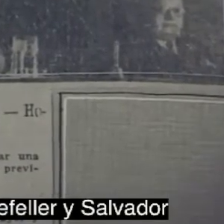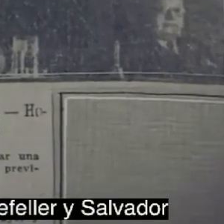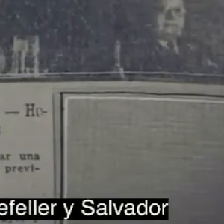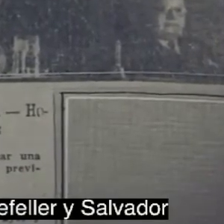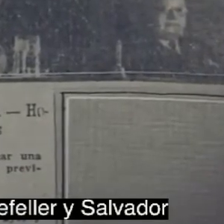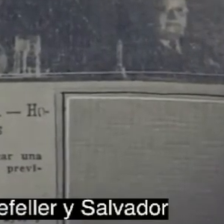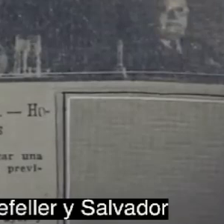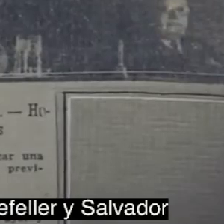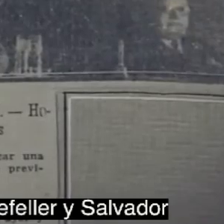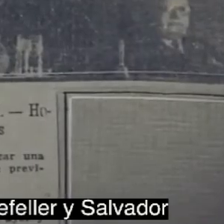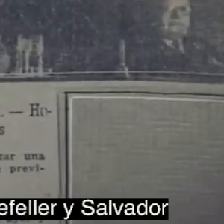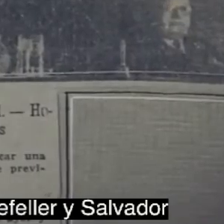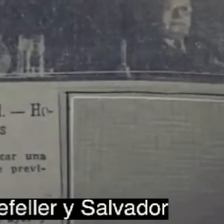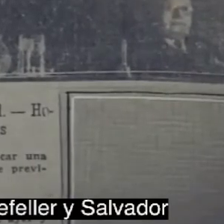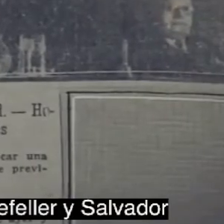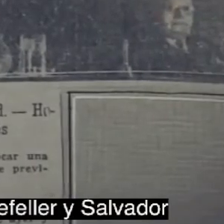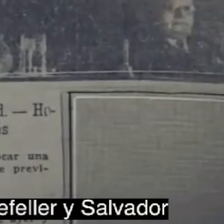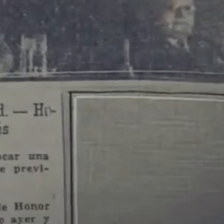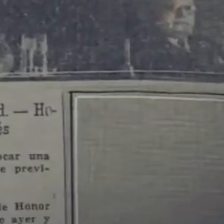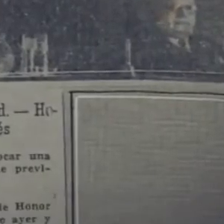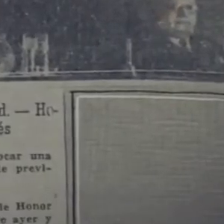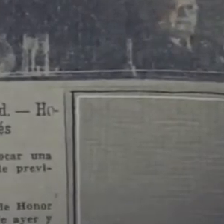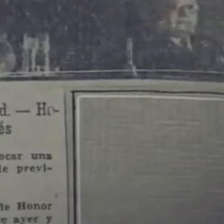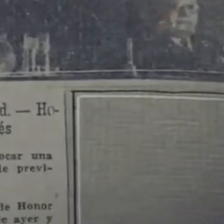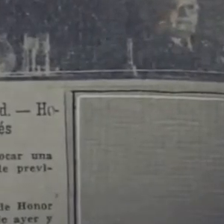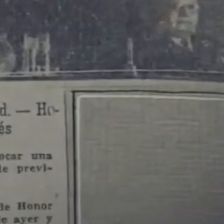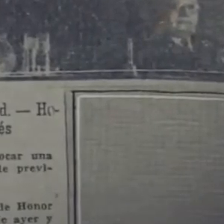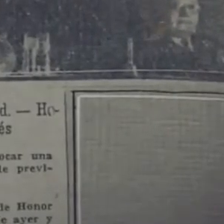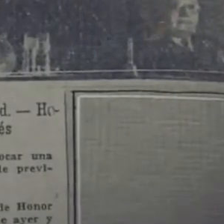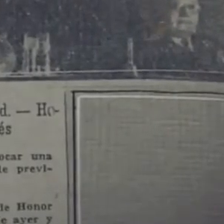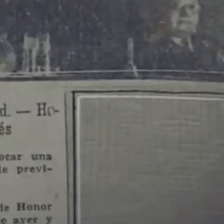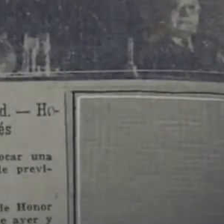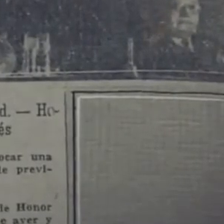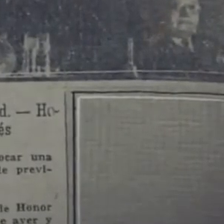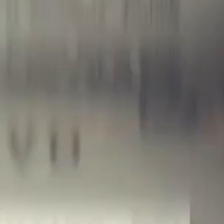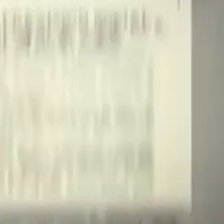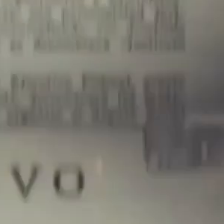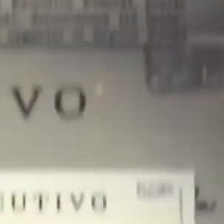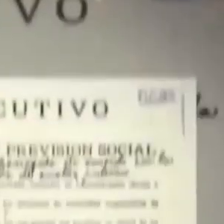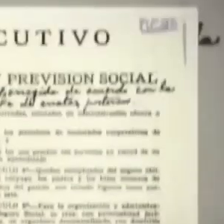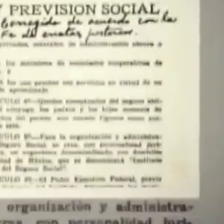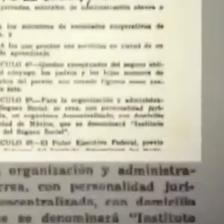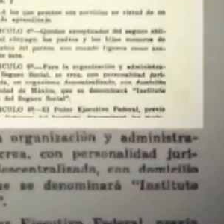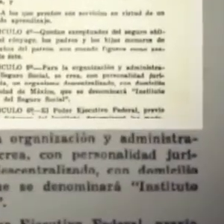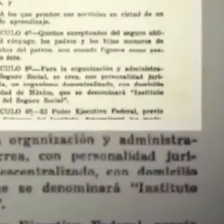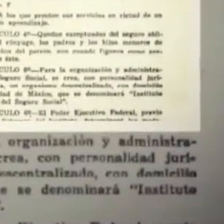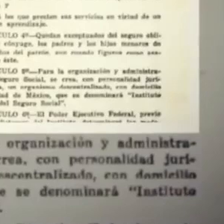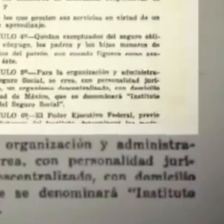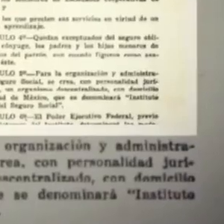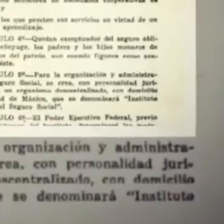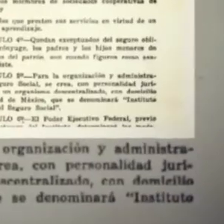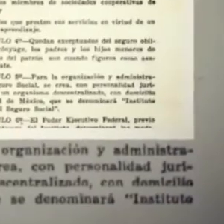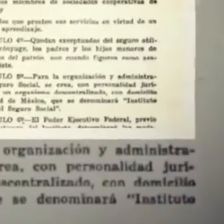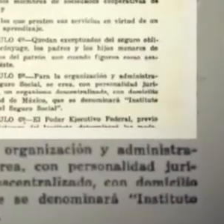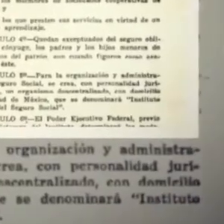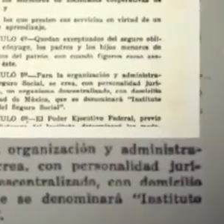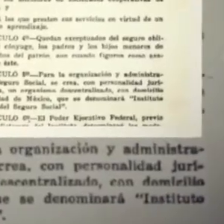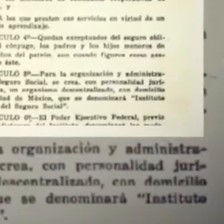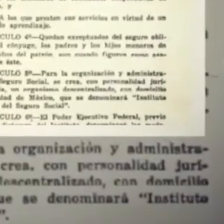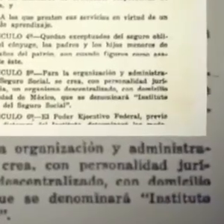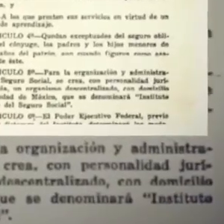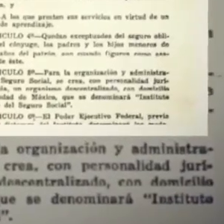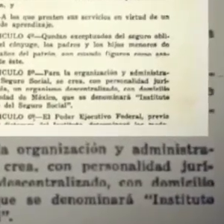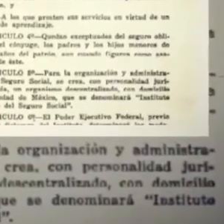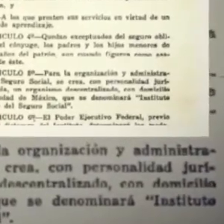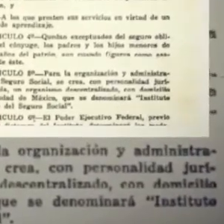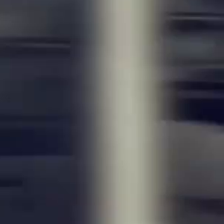Eva Perón, Nelson Rockefeller y Salvador Allende la Ley del Seguro Social Obligatorio. El 19 de enero se publica en el Diario Oficial de la Federación la